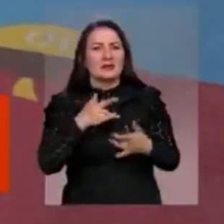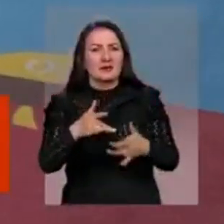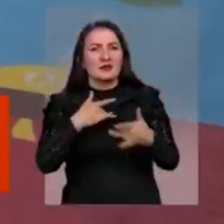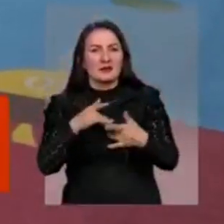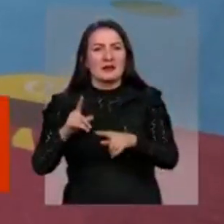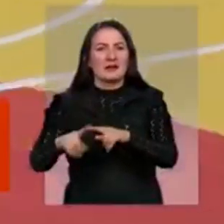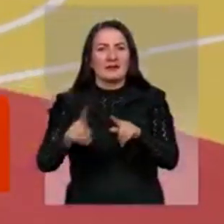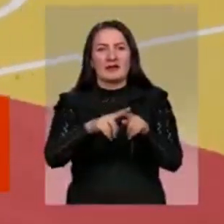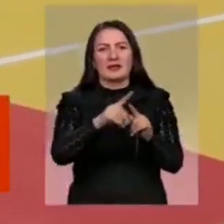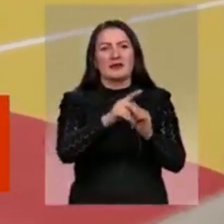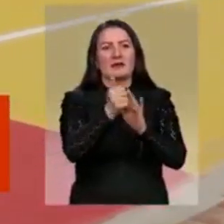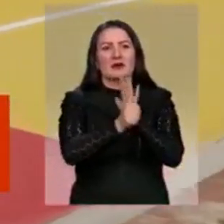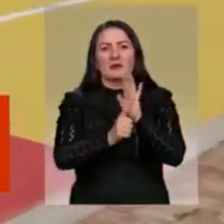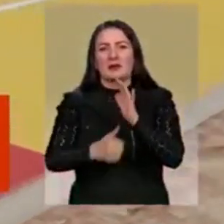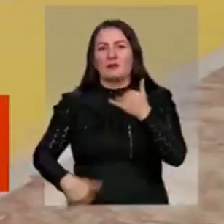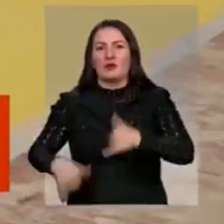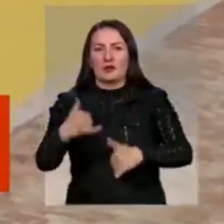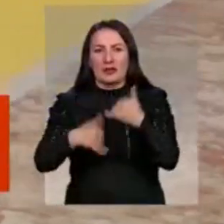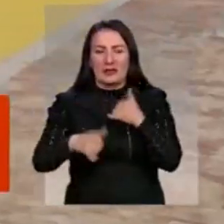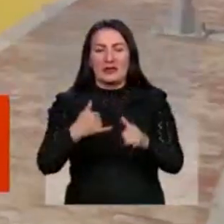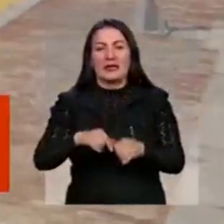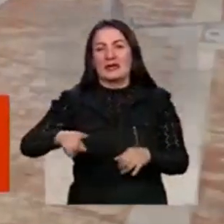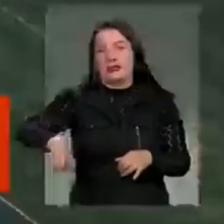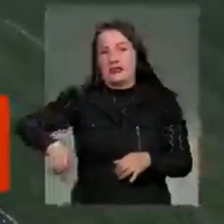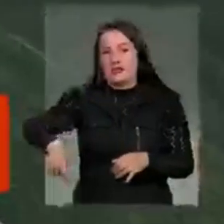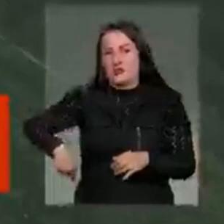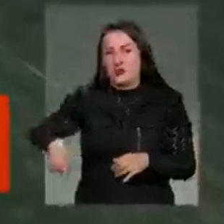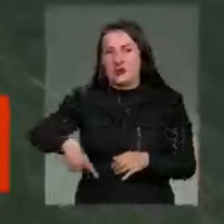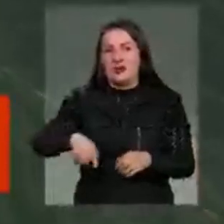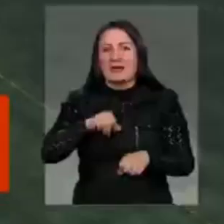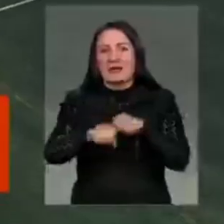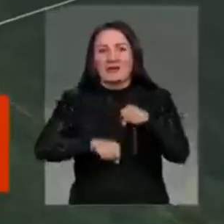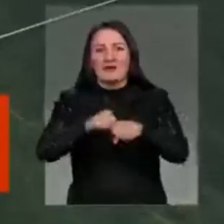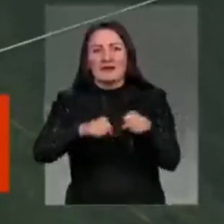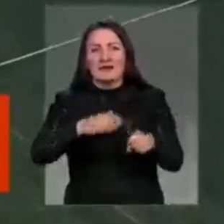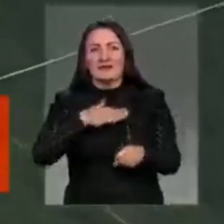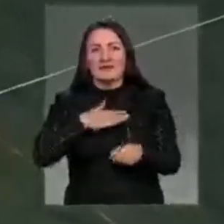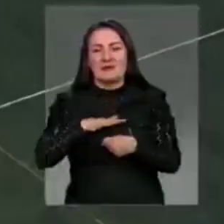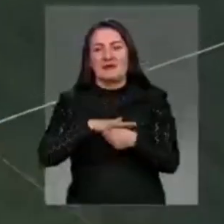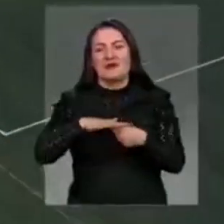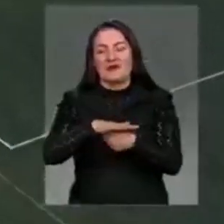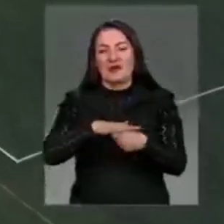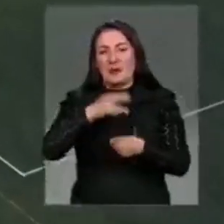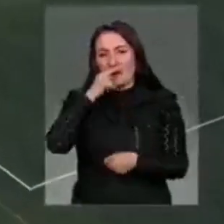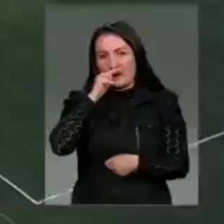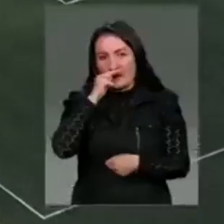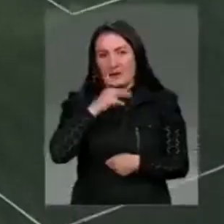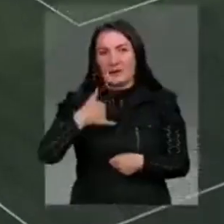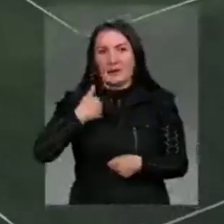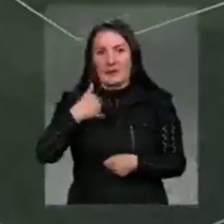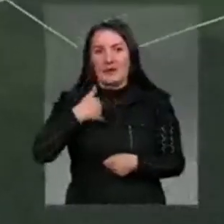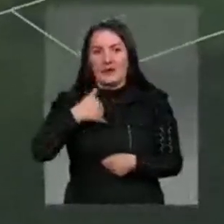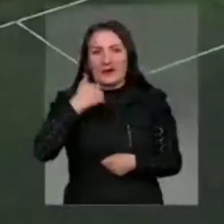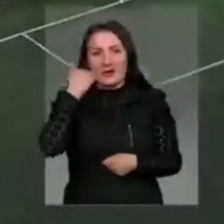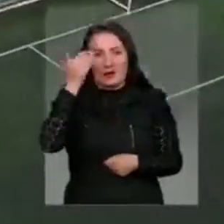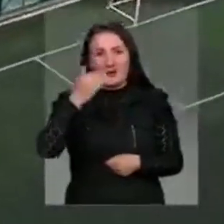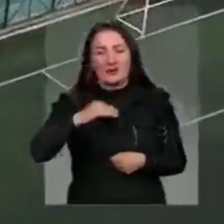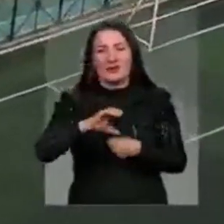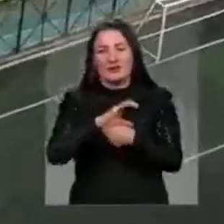distintos programas recreo deportivos como la escuela de la bici y escuelas de mi barrio para niños jóvenes y adultos de la ciudad